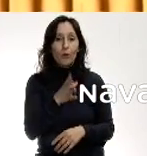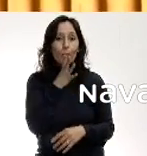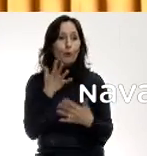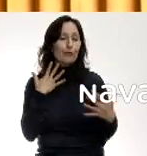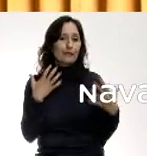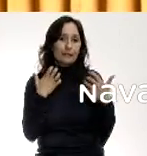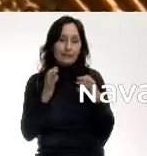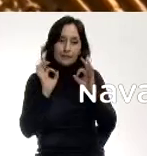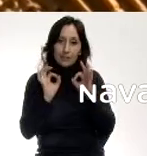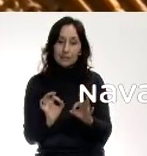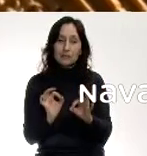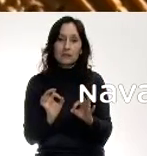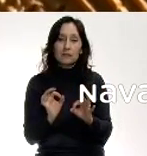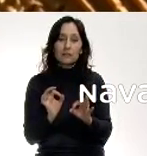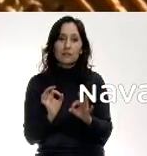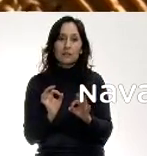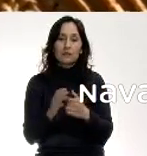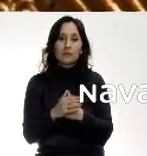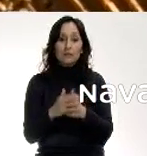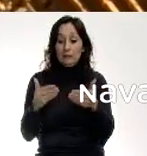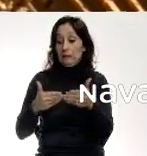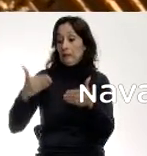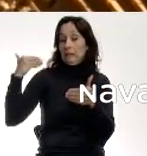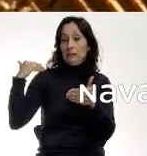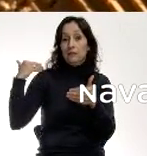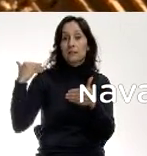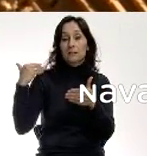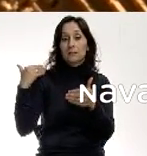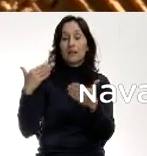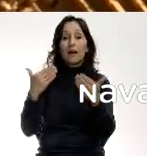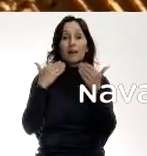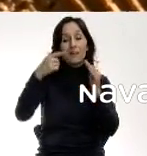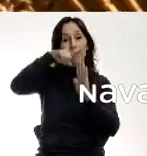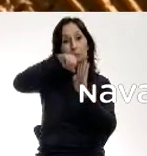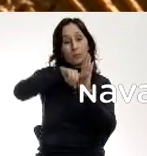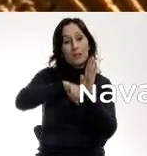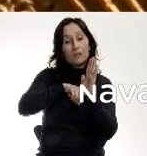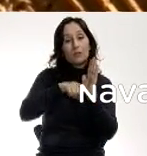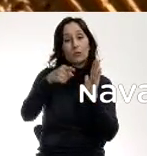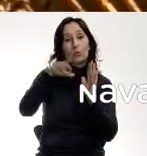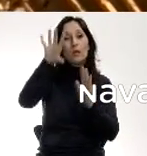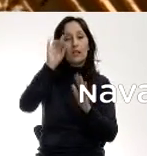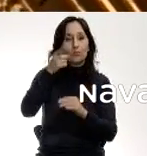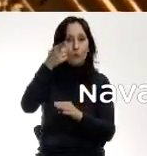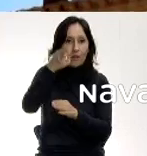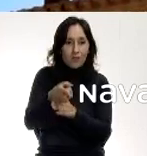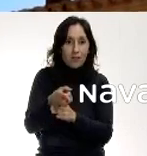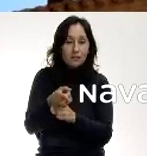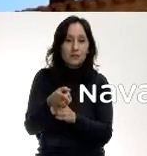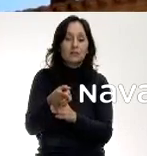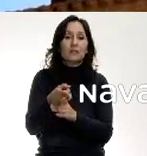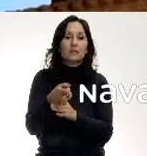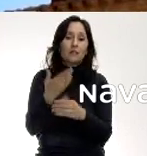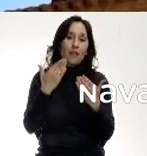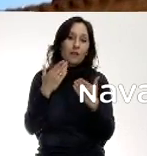así. Casi todo lo que se ha hecho ha sido gracias al programa que había de Tú eliges, tú decides, bueno, más